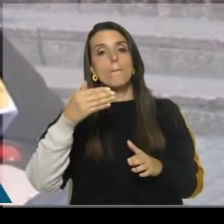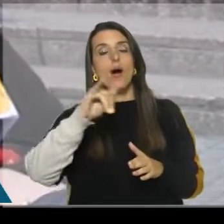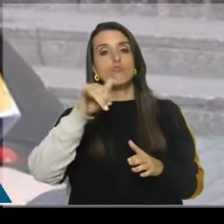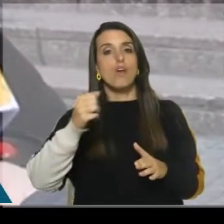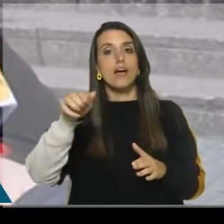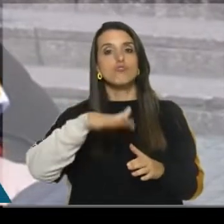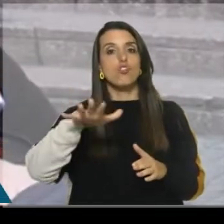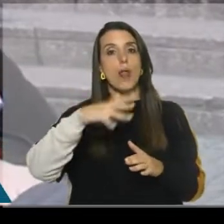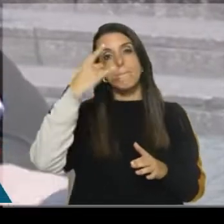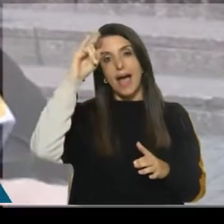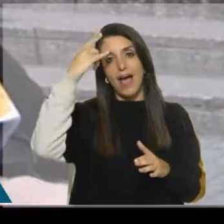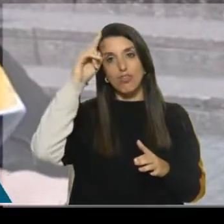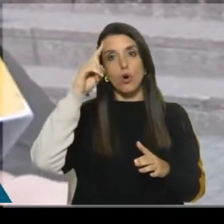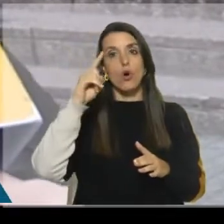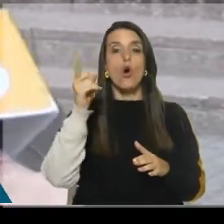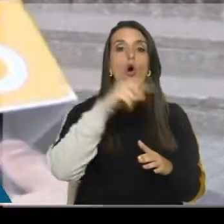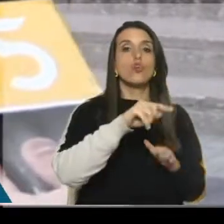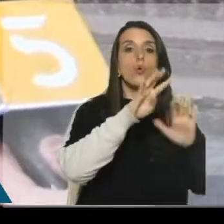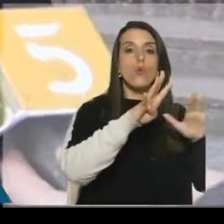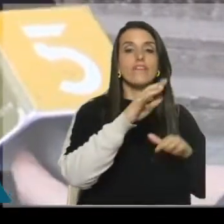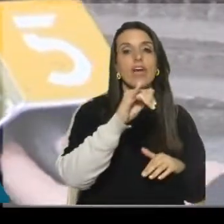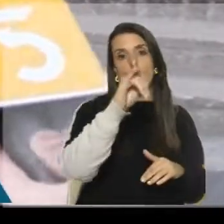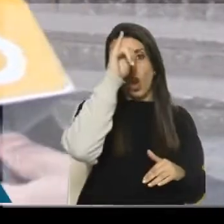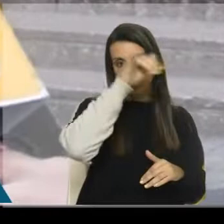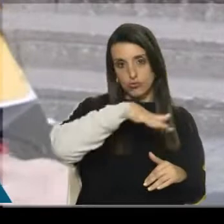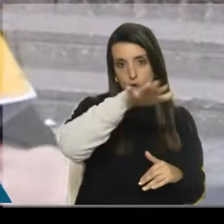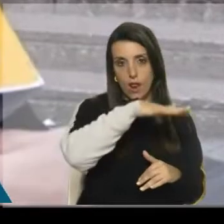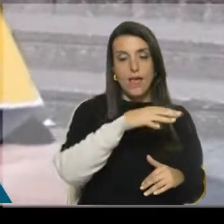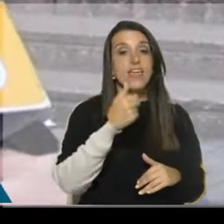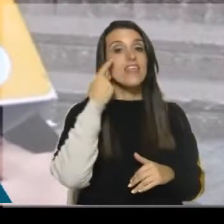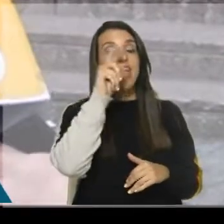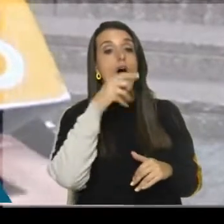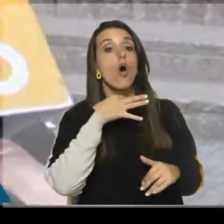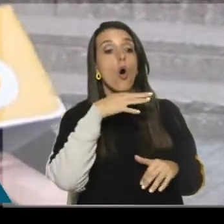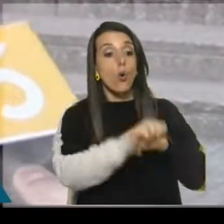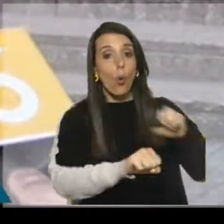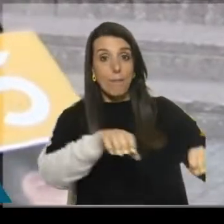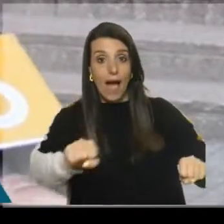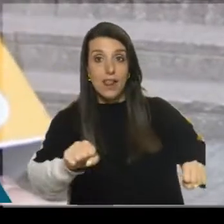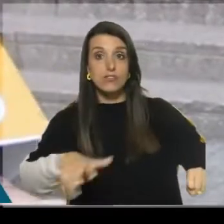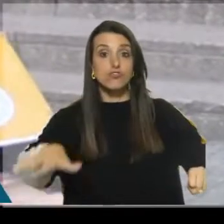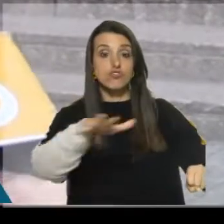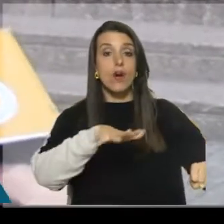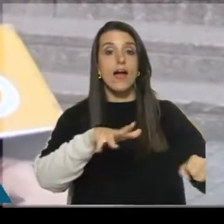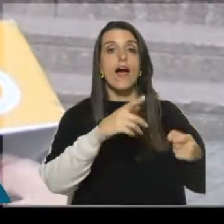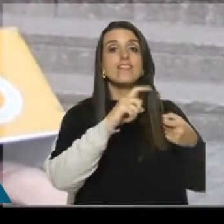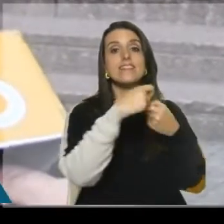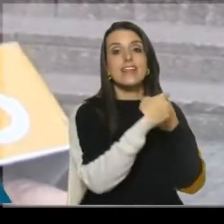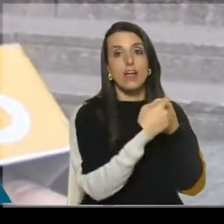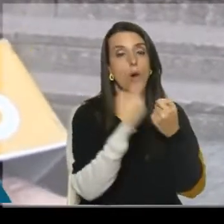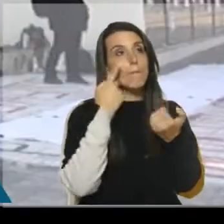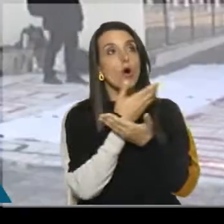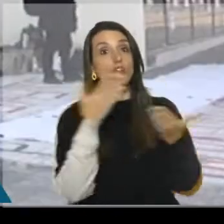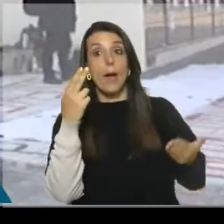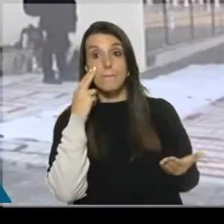la zona del prado el 9 en la zona de colom la idea era poder desarrollar una ocupación por cada uno de los zonales de ades montevideo para visibilizar el